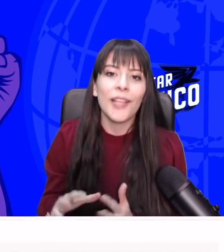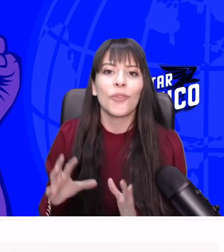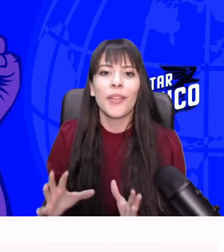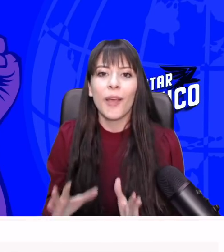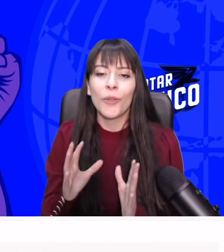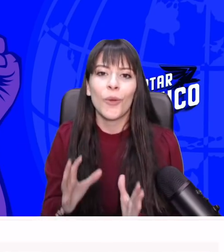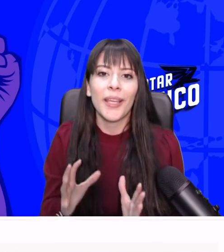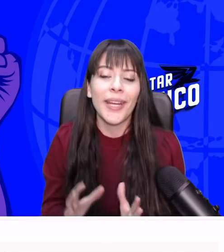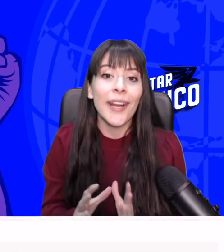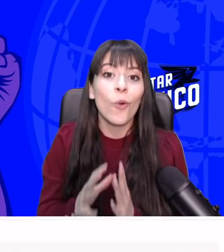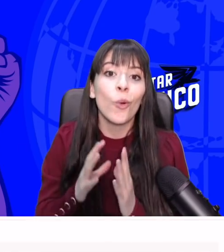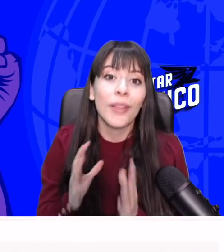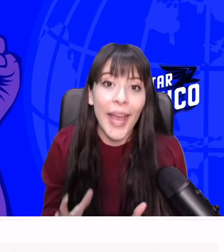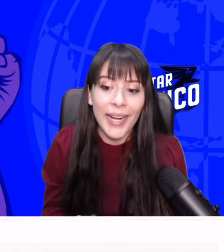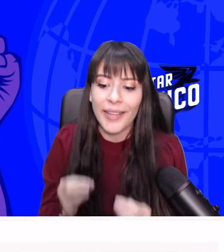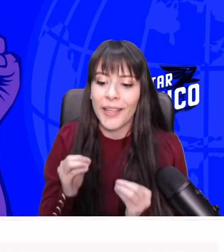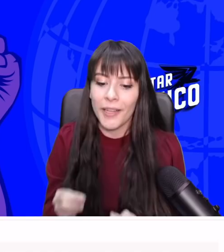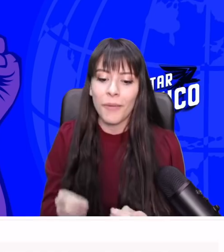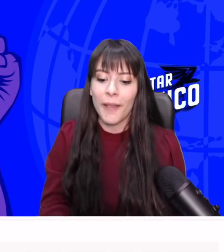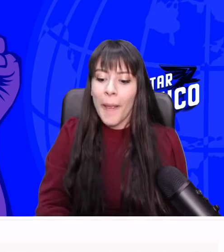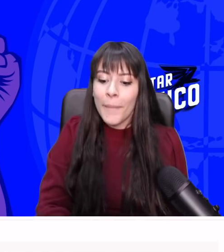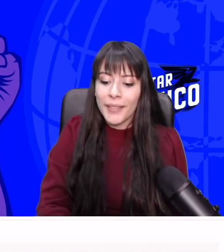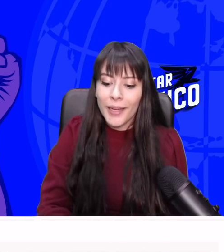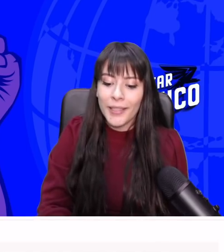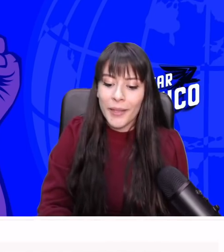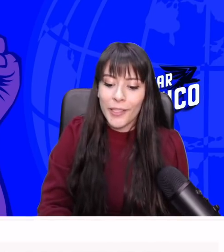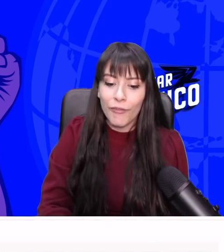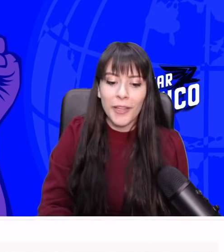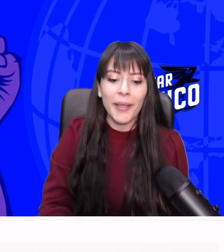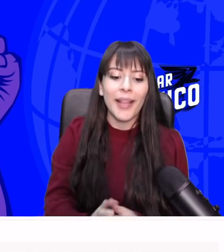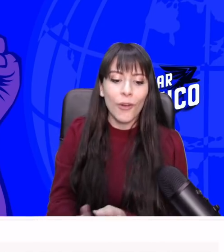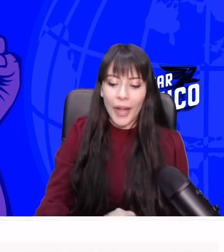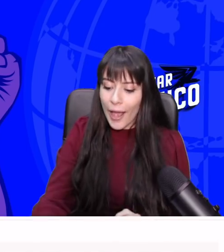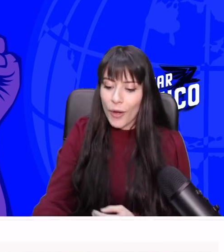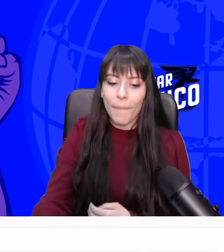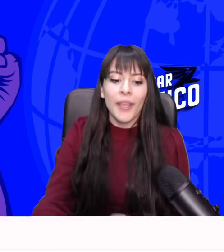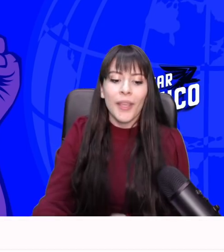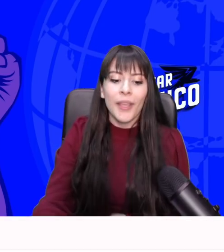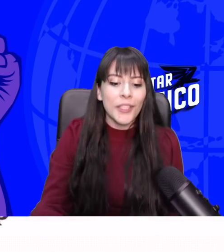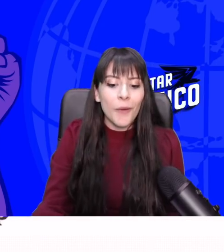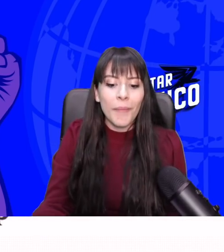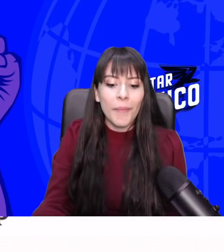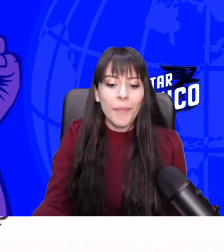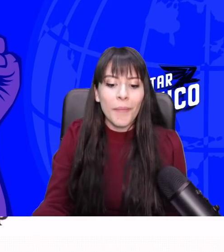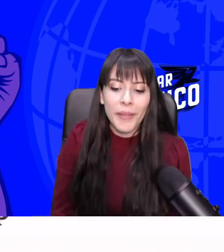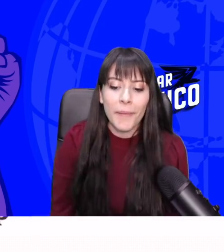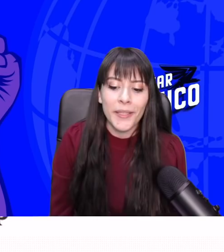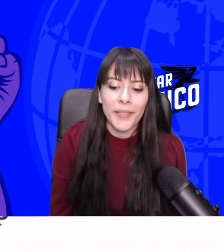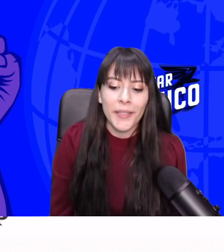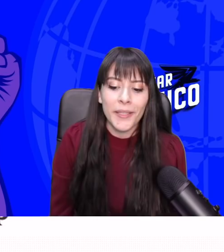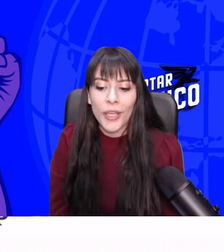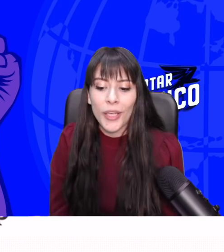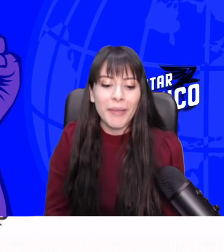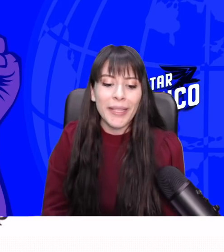a la sociedad cuando lo que querían era ocultar la terrible masacre que estaba haciendo Felipe Calderón ahora, Michelle Obama señala, pide